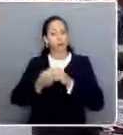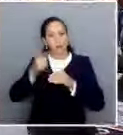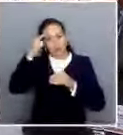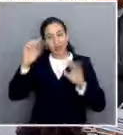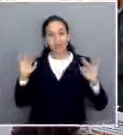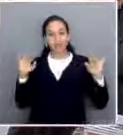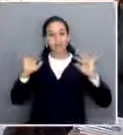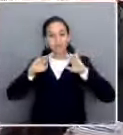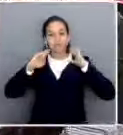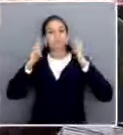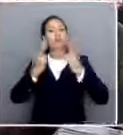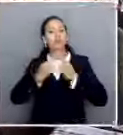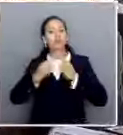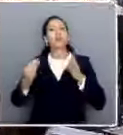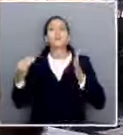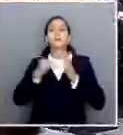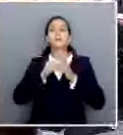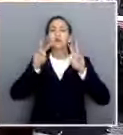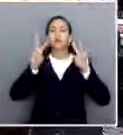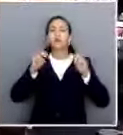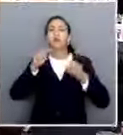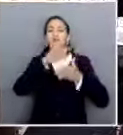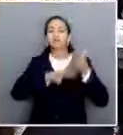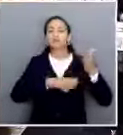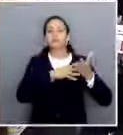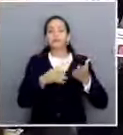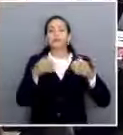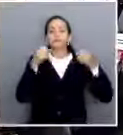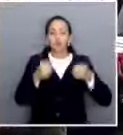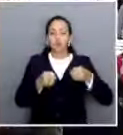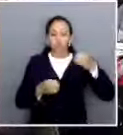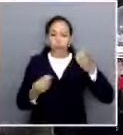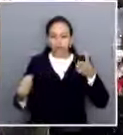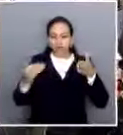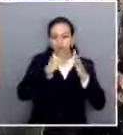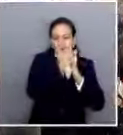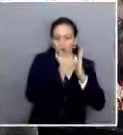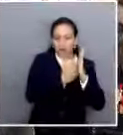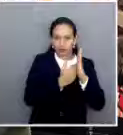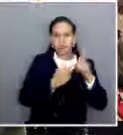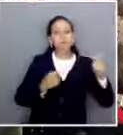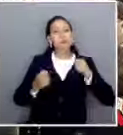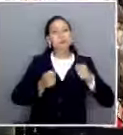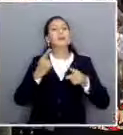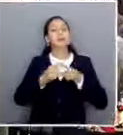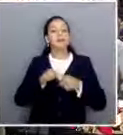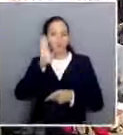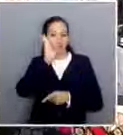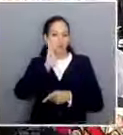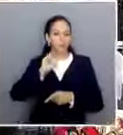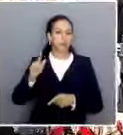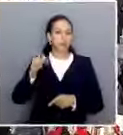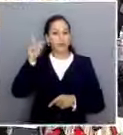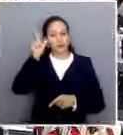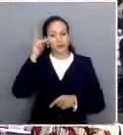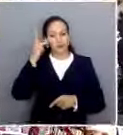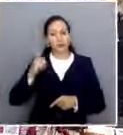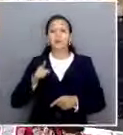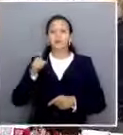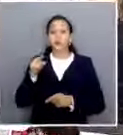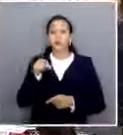Seguridad y Justicia, al que convocó la ministra presidenta Norma Lucía Piña Hernández. En el Centro Cultural Tlatelolco se